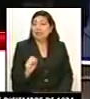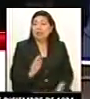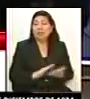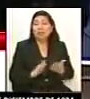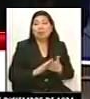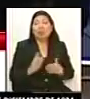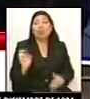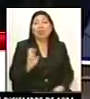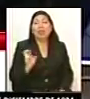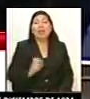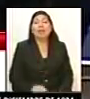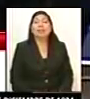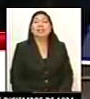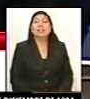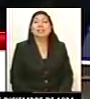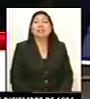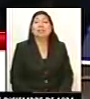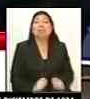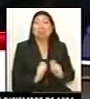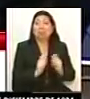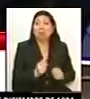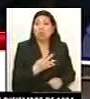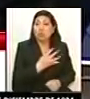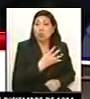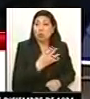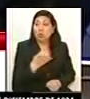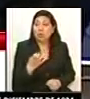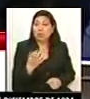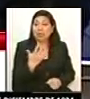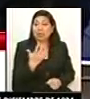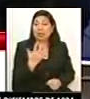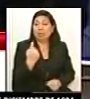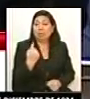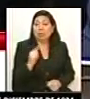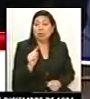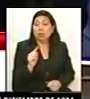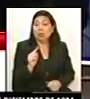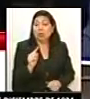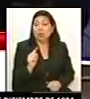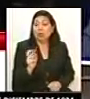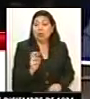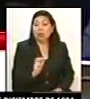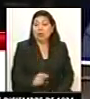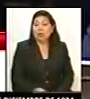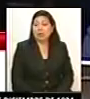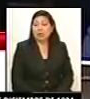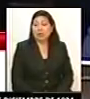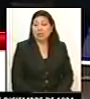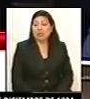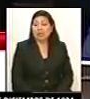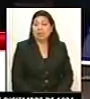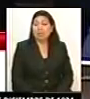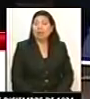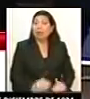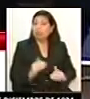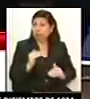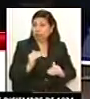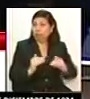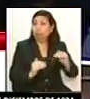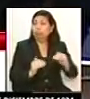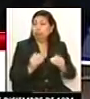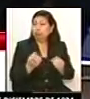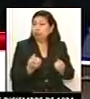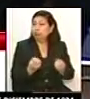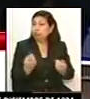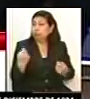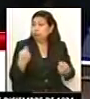perdón. Y lo que se ha devuelto han sido 403 millones de dólares. O sea, miren la proporción en cuanto